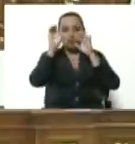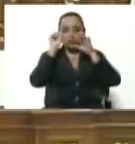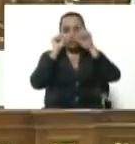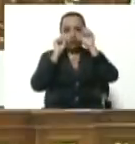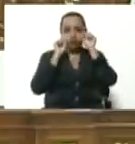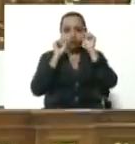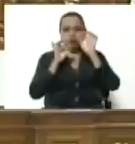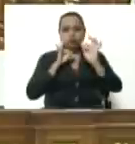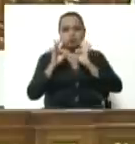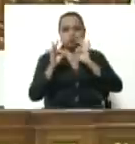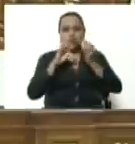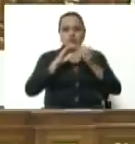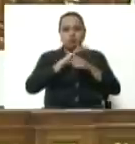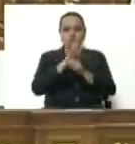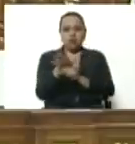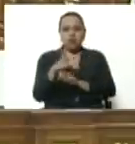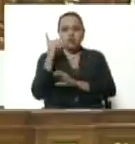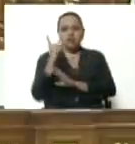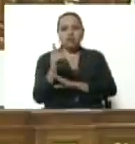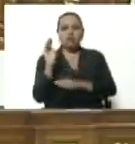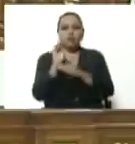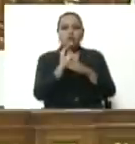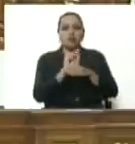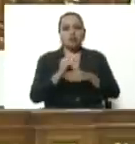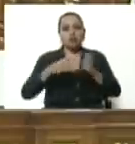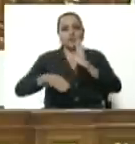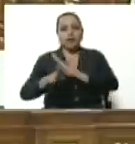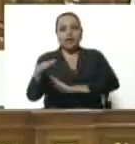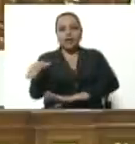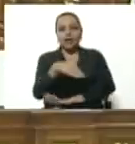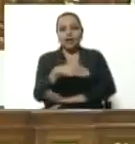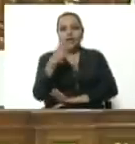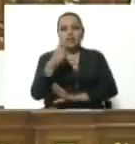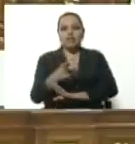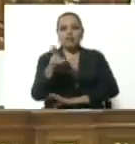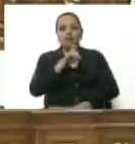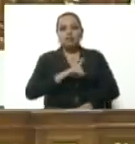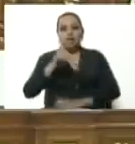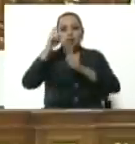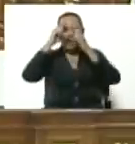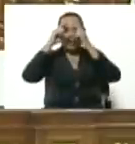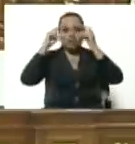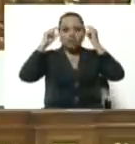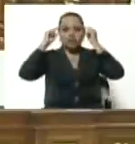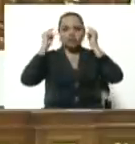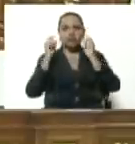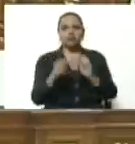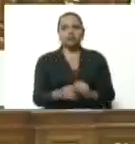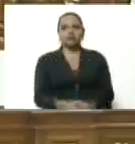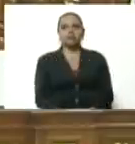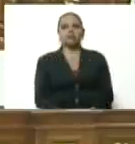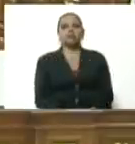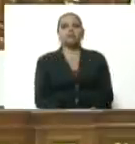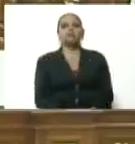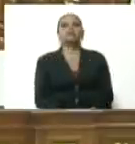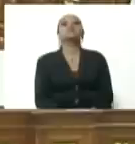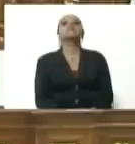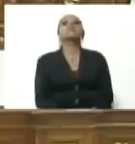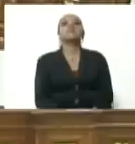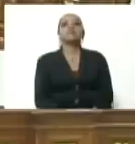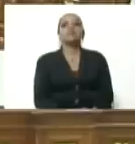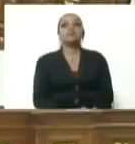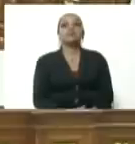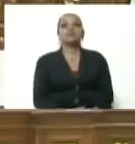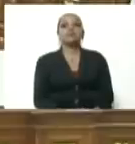Entonces tenemos que cuidarnos en todos los extremos. Los que van para la calle, pónganse sus lentes. Te llevo nada.